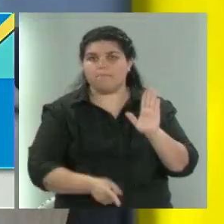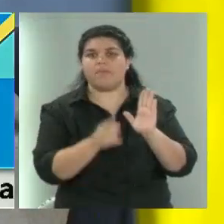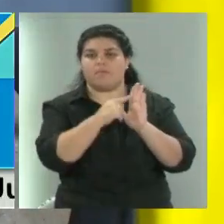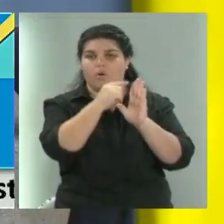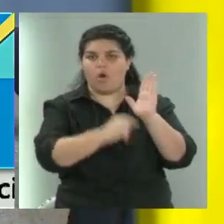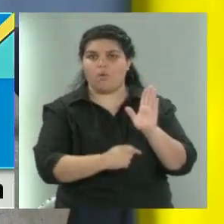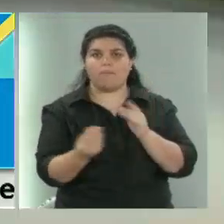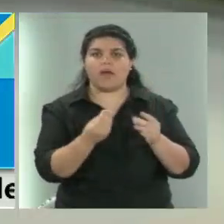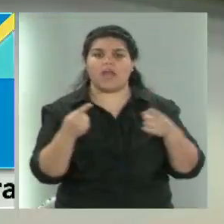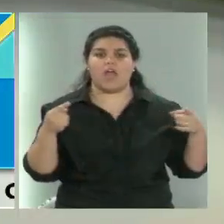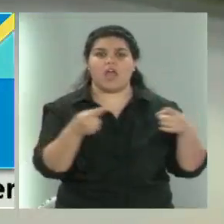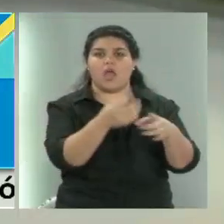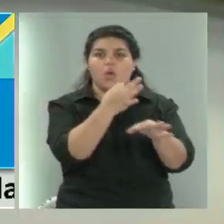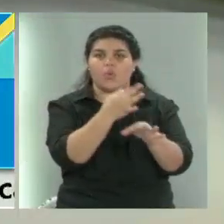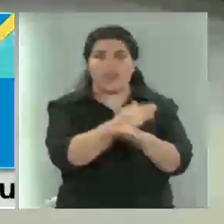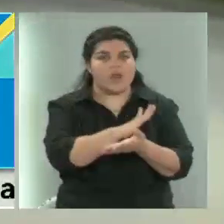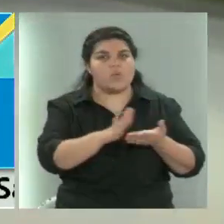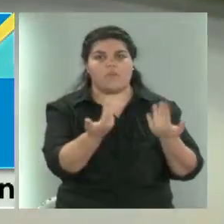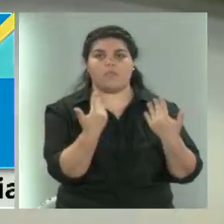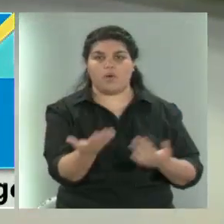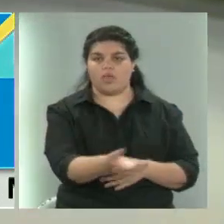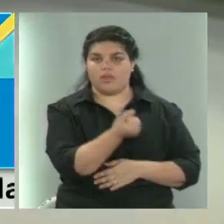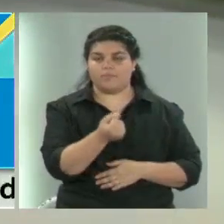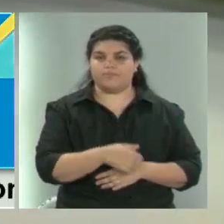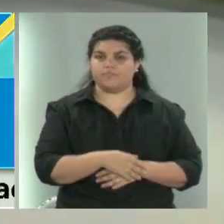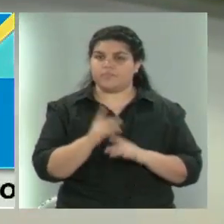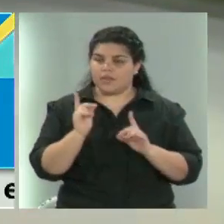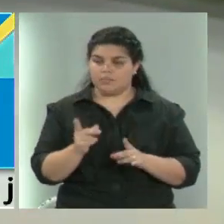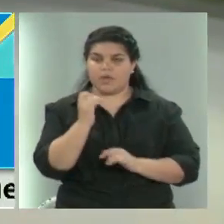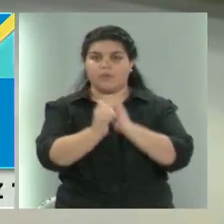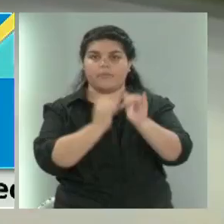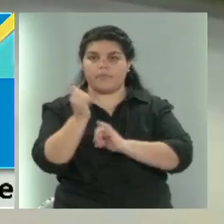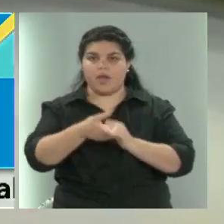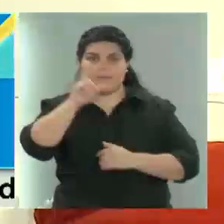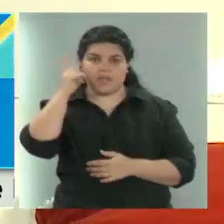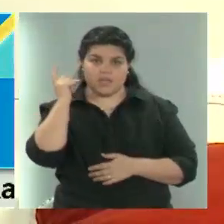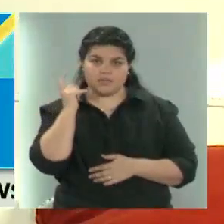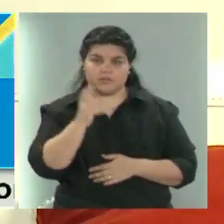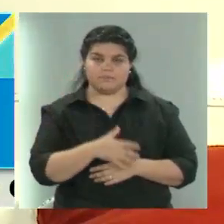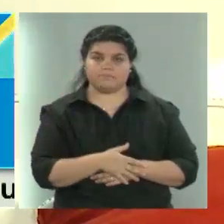escuela. Claro. Cuento un caso, ¿no? Que viene un poco a lo que está diciendo Hugo.